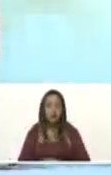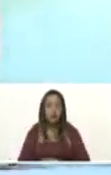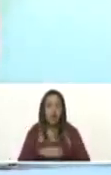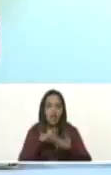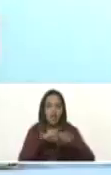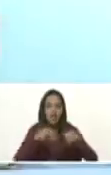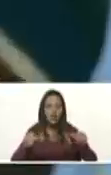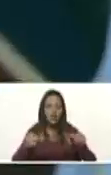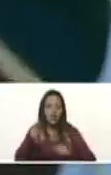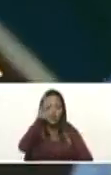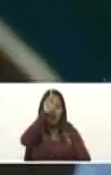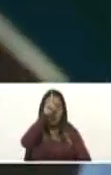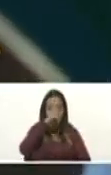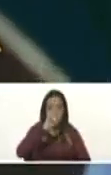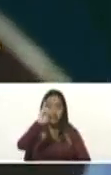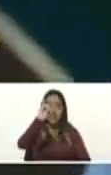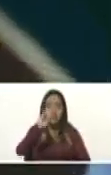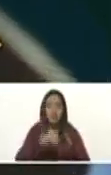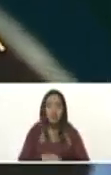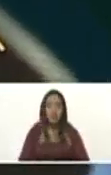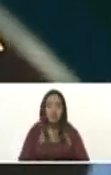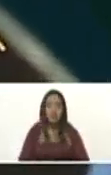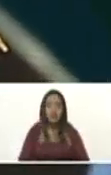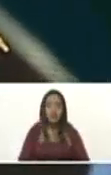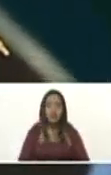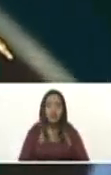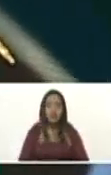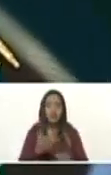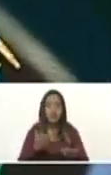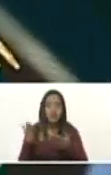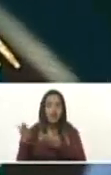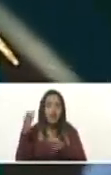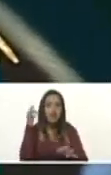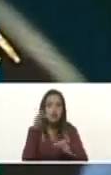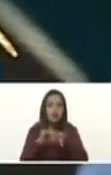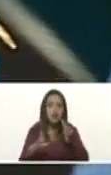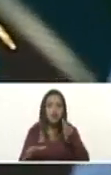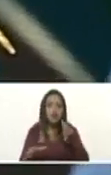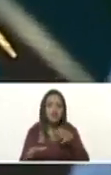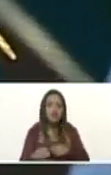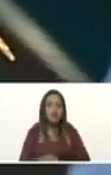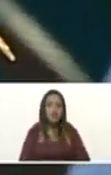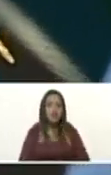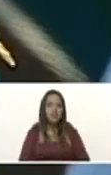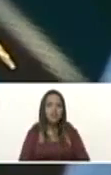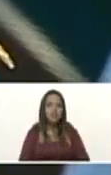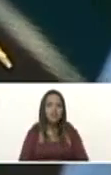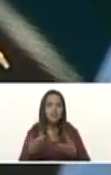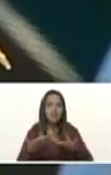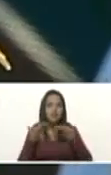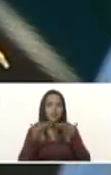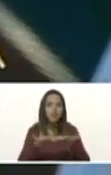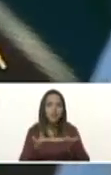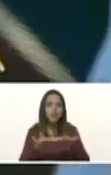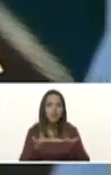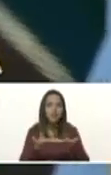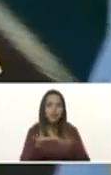miren. ¿No? Para la suerte. Este regalo tan